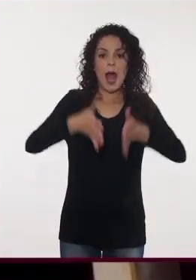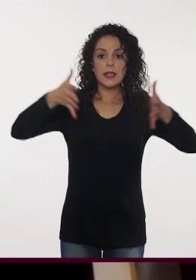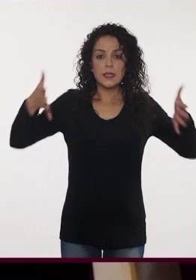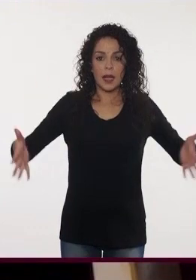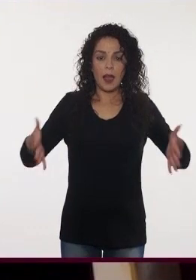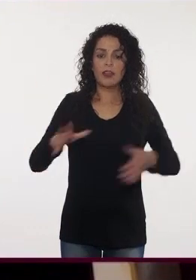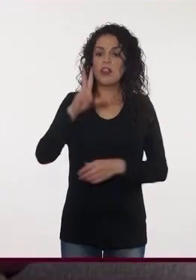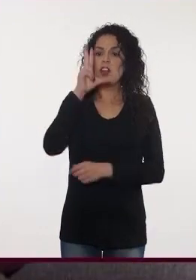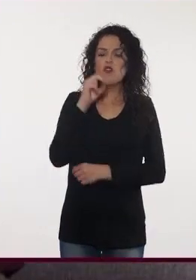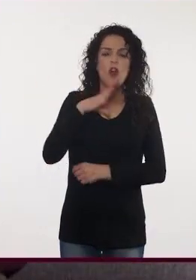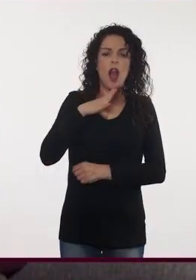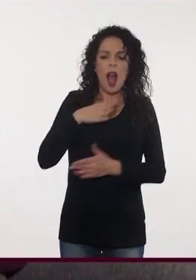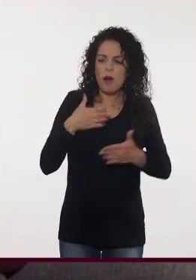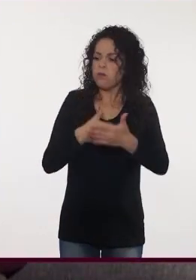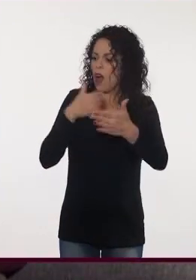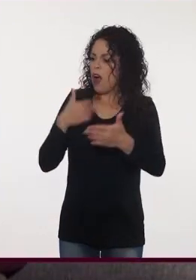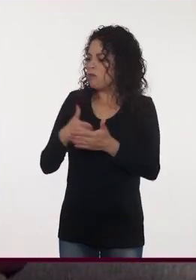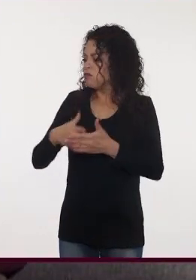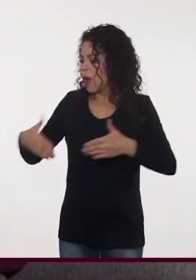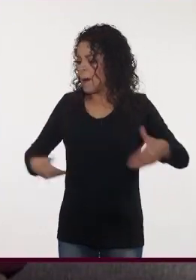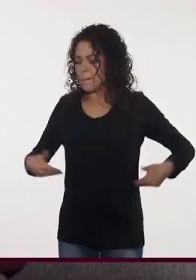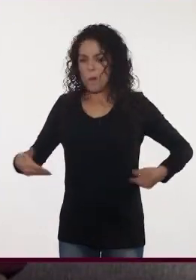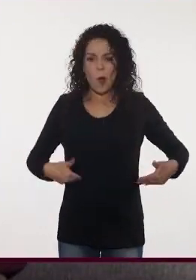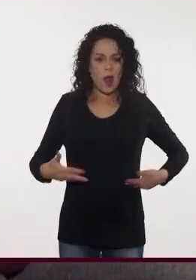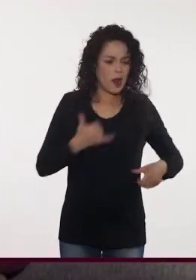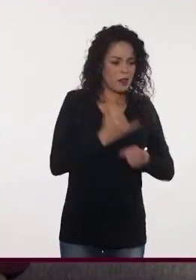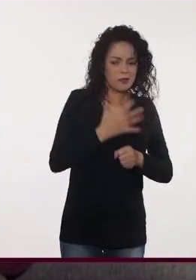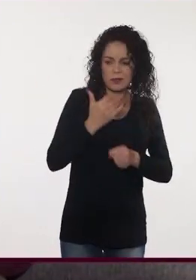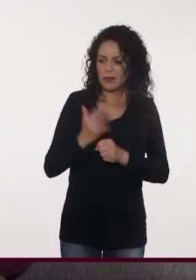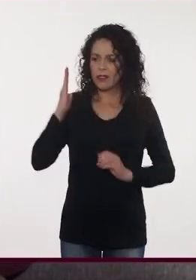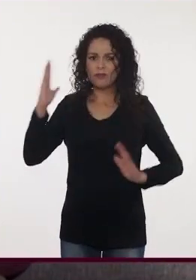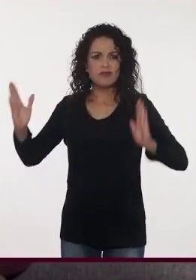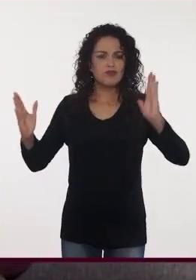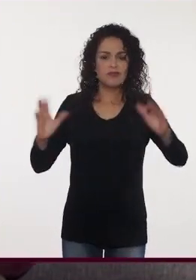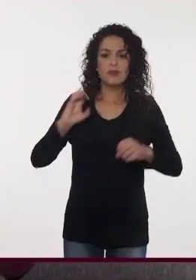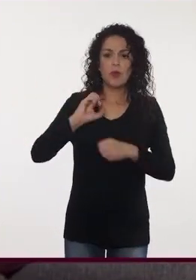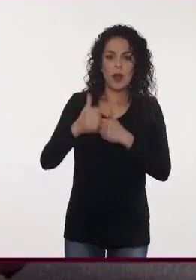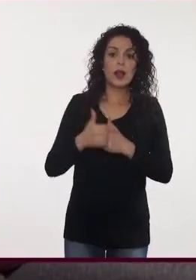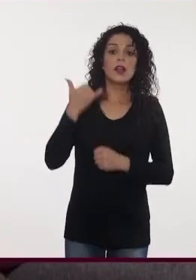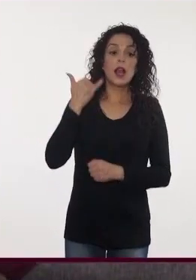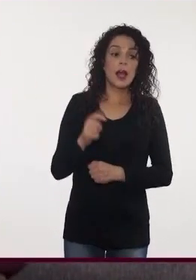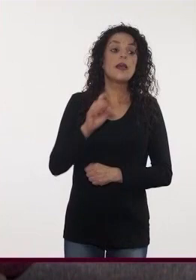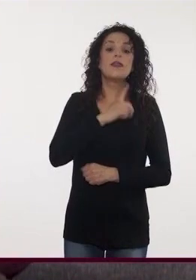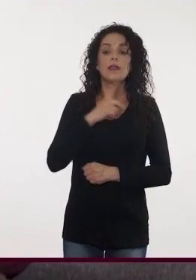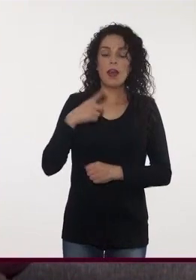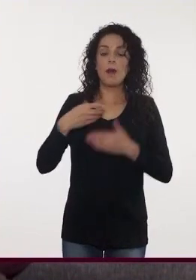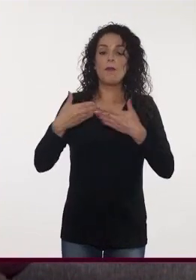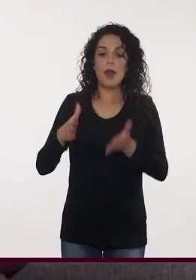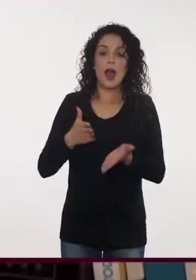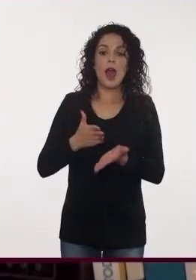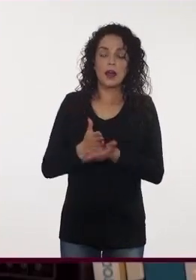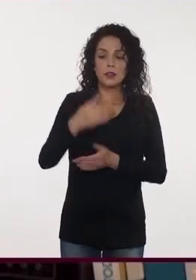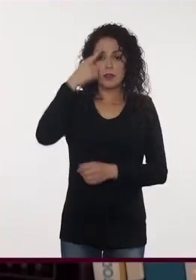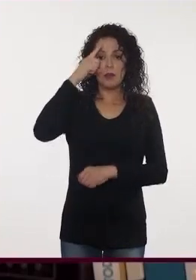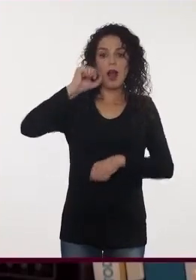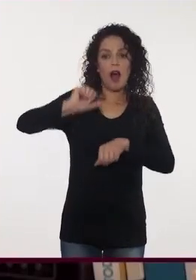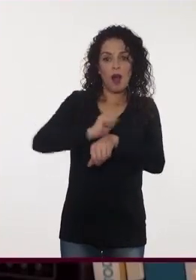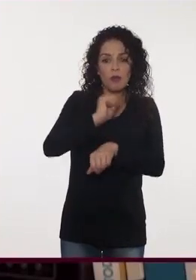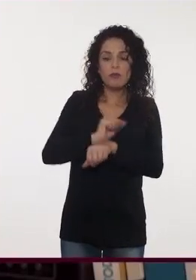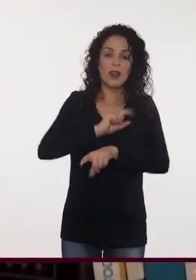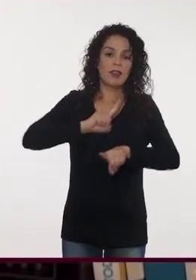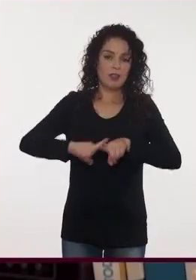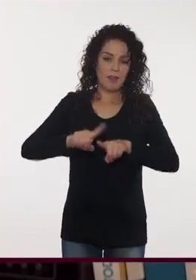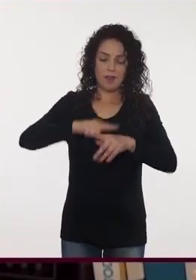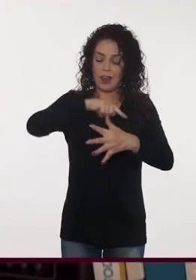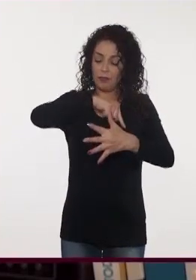libres de obstáculos, cercanía de los espacios de trabajo con los accesos de automóviles, entre otros. Al mismo tiempo